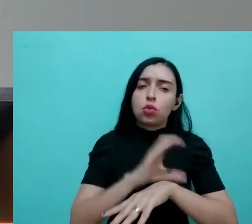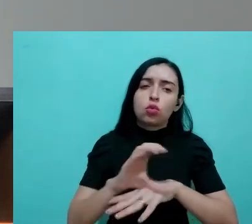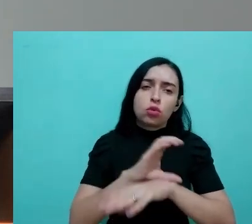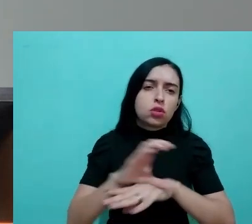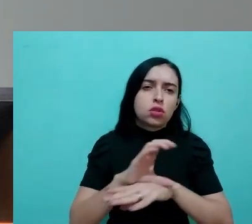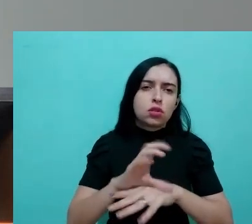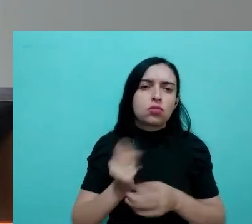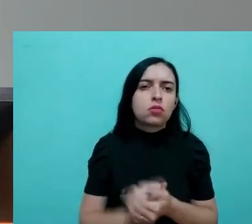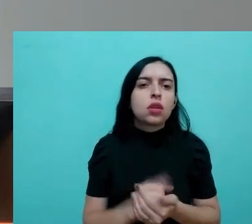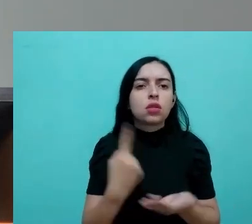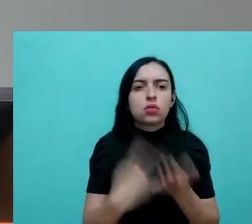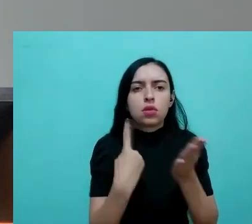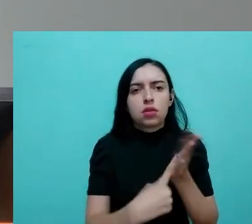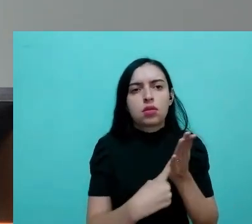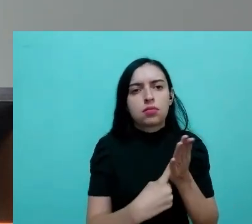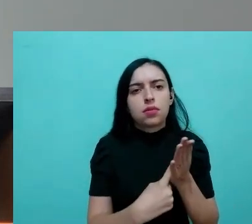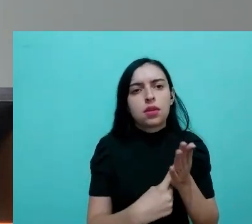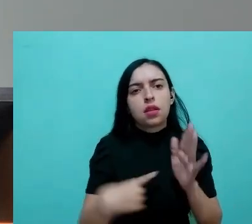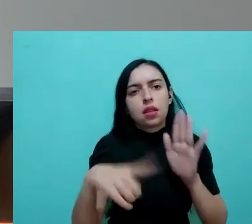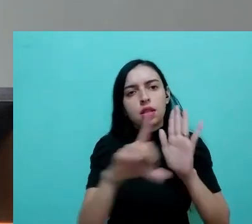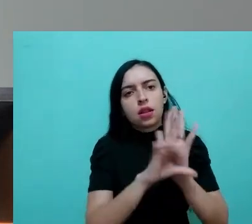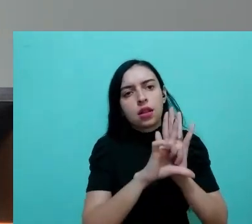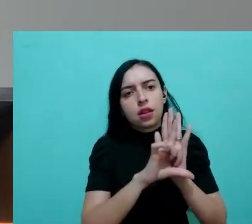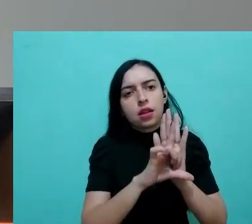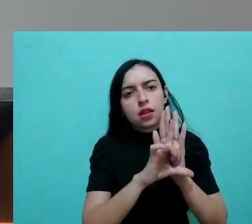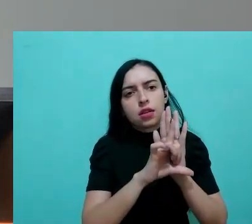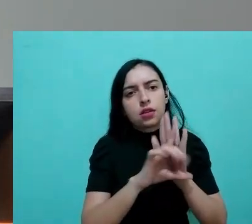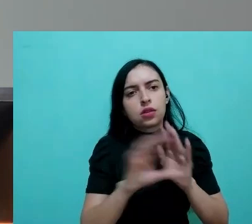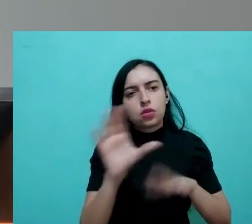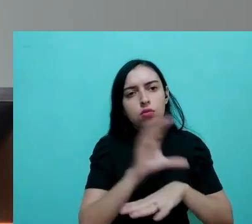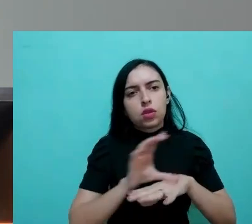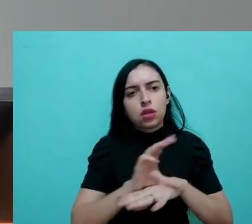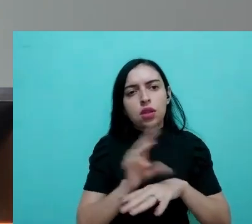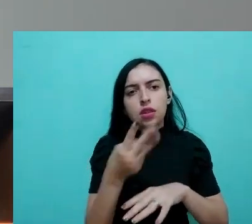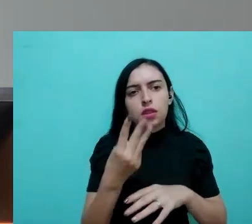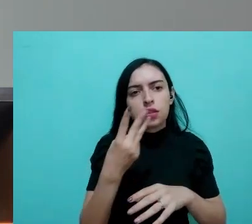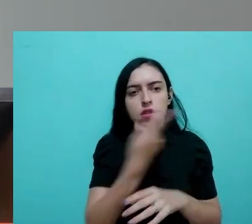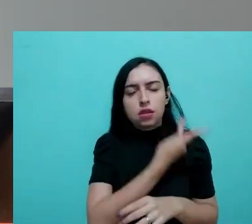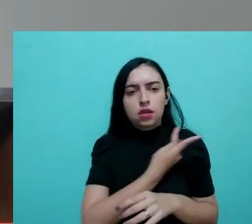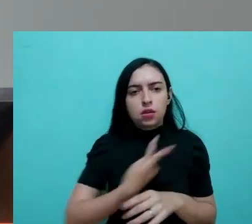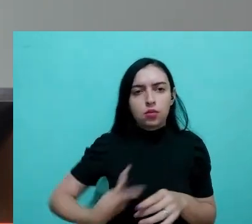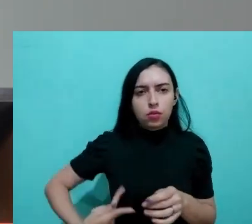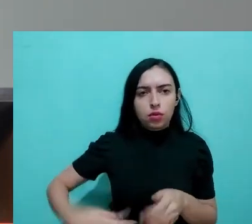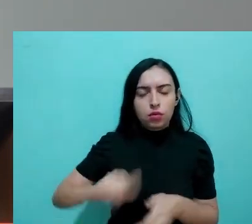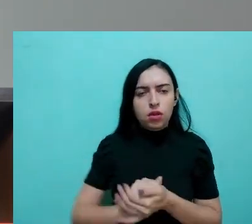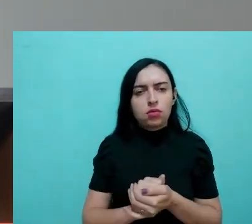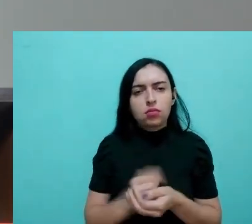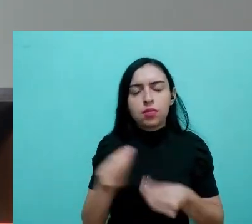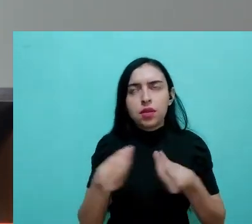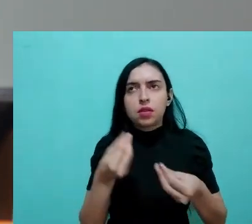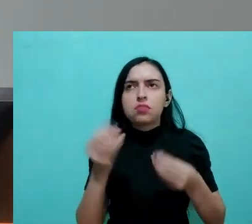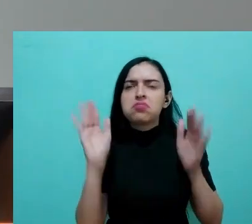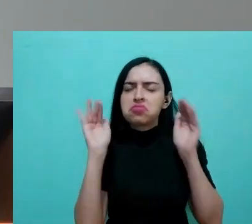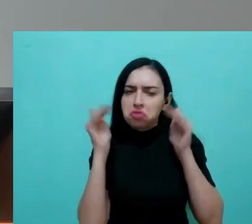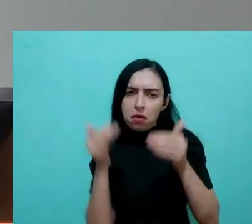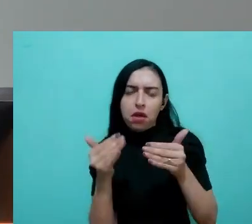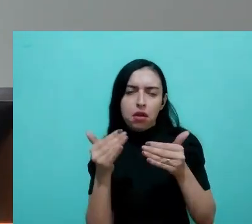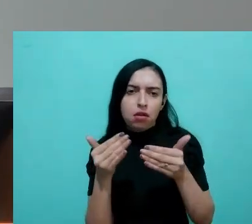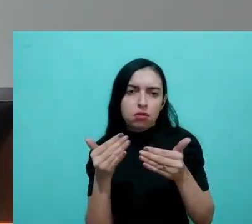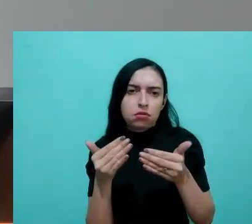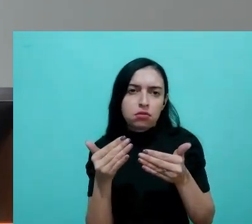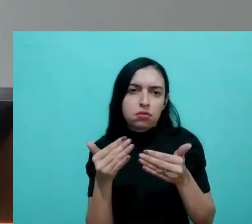trata de las leyes constitucionales de la Tercera República, sino que trata más precisamente